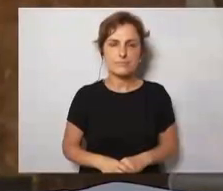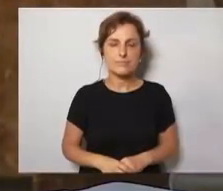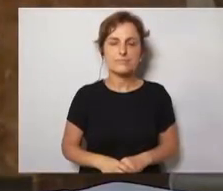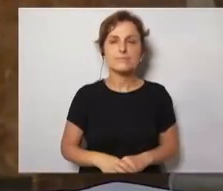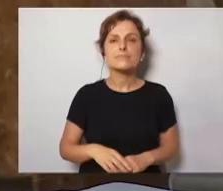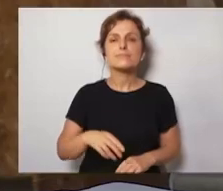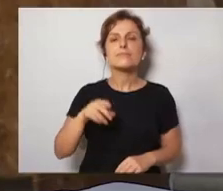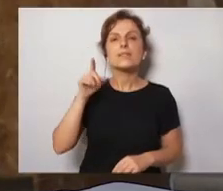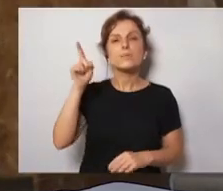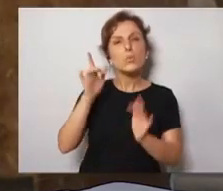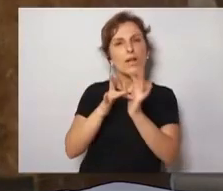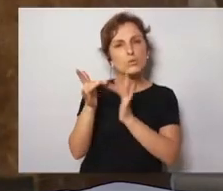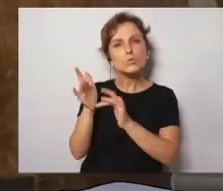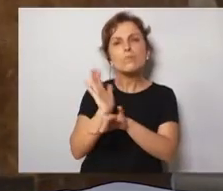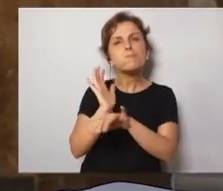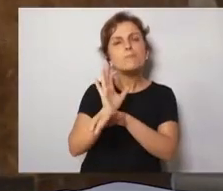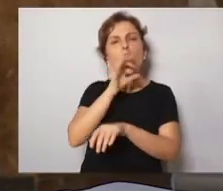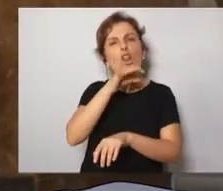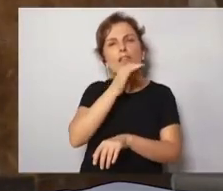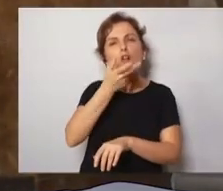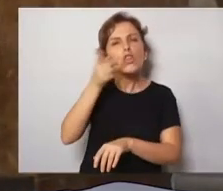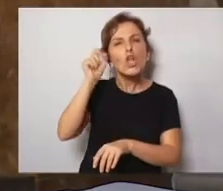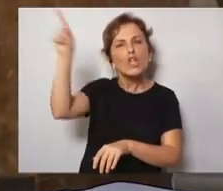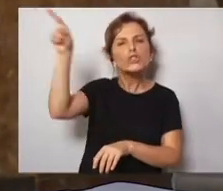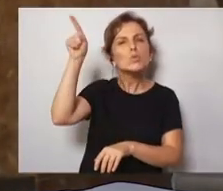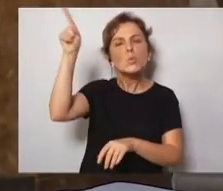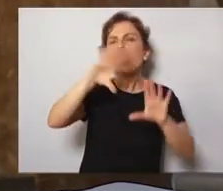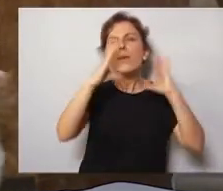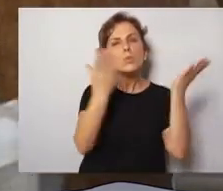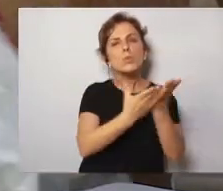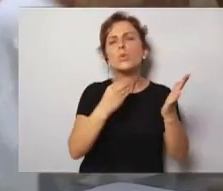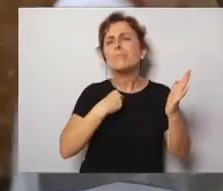cordero de dios que quita el pecado del mundo